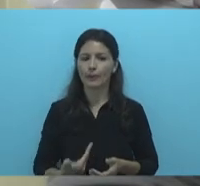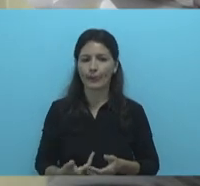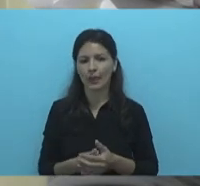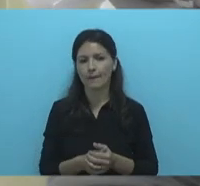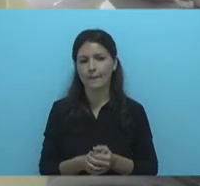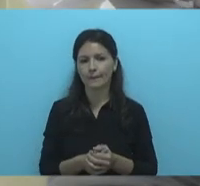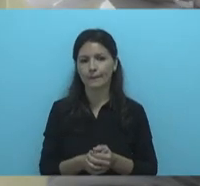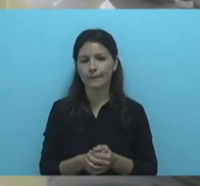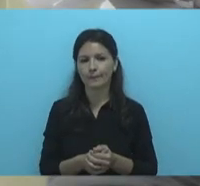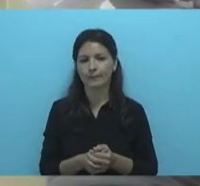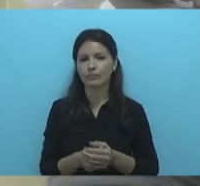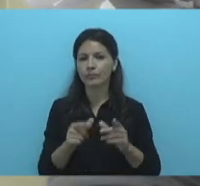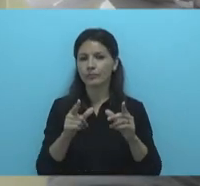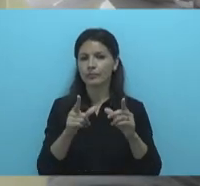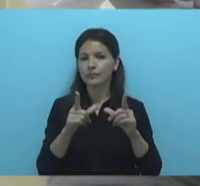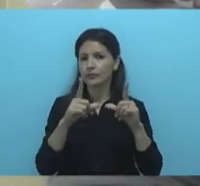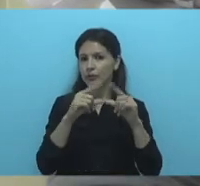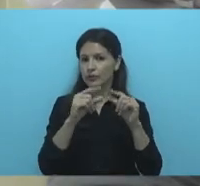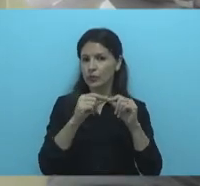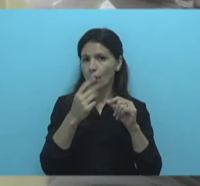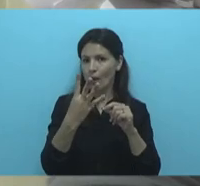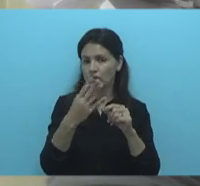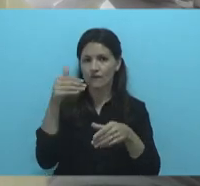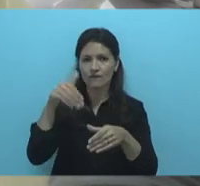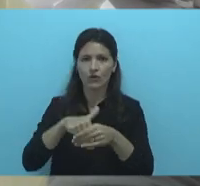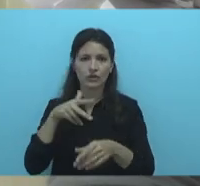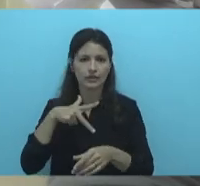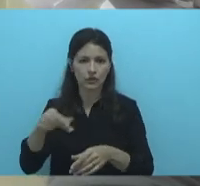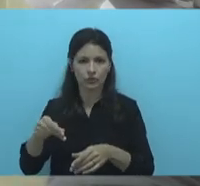dejar nuestro voto negativo de todo el bloque del artículo 4.